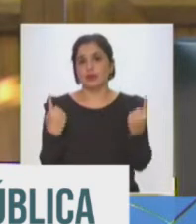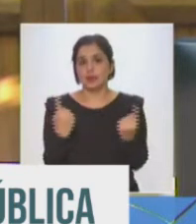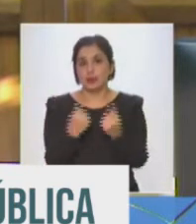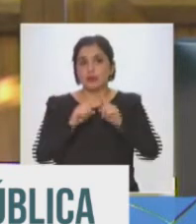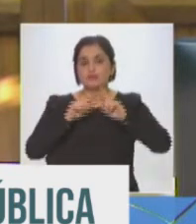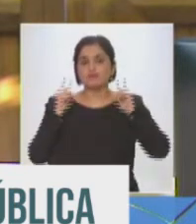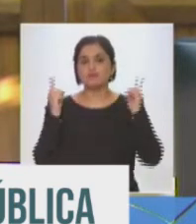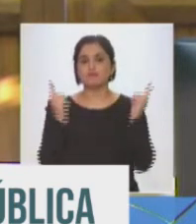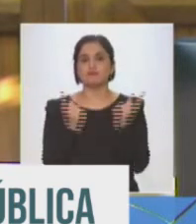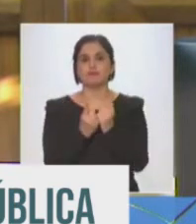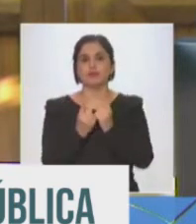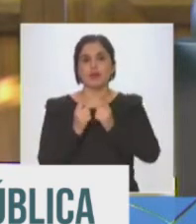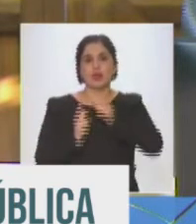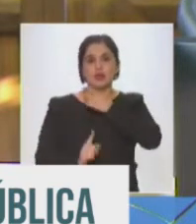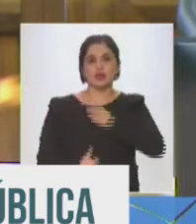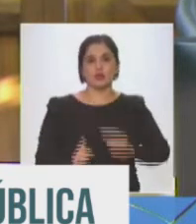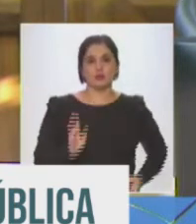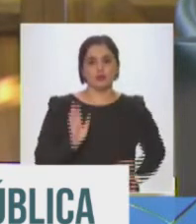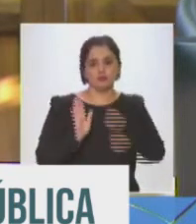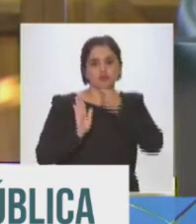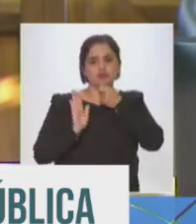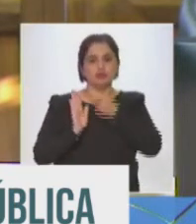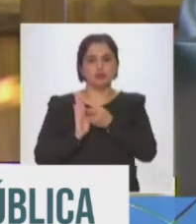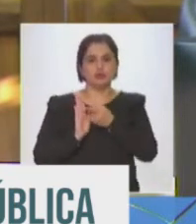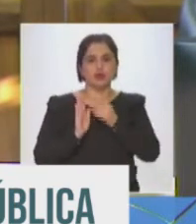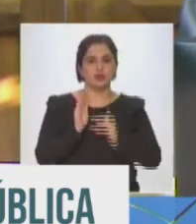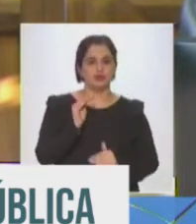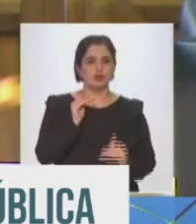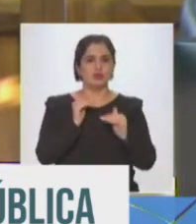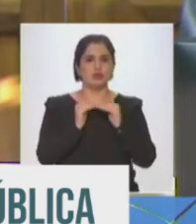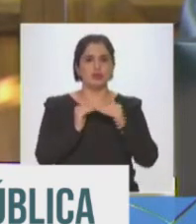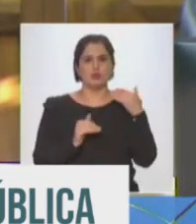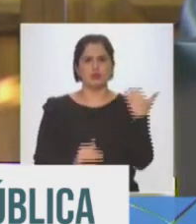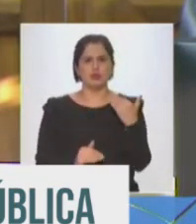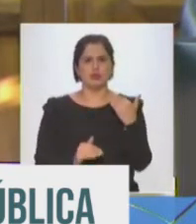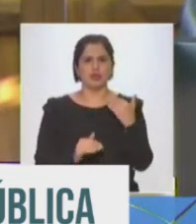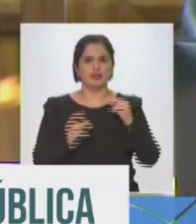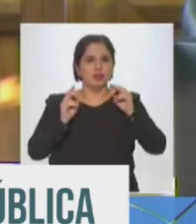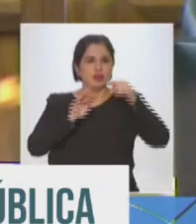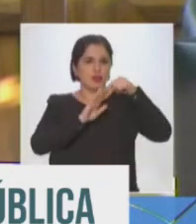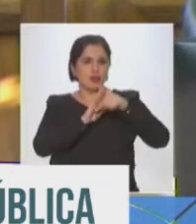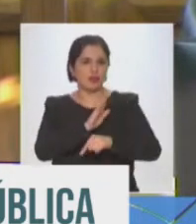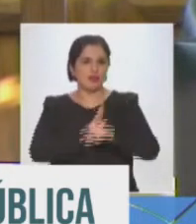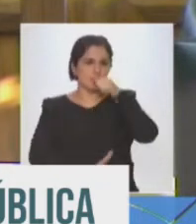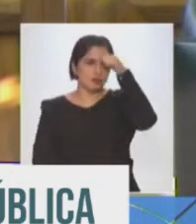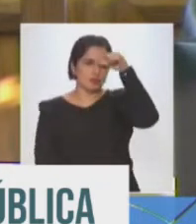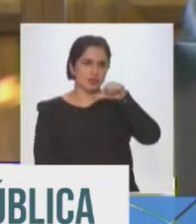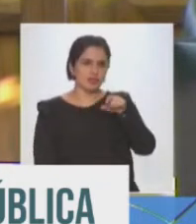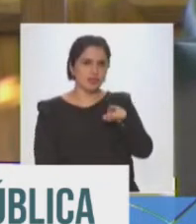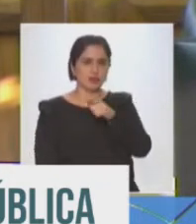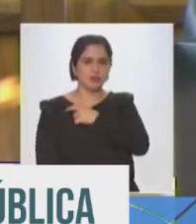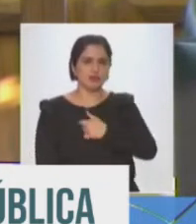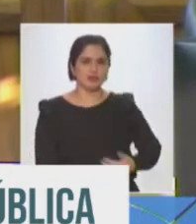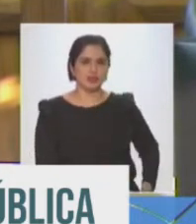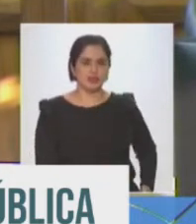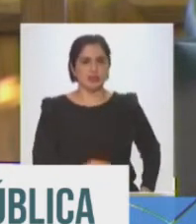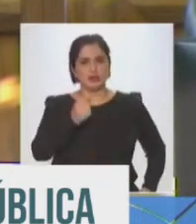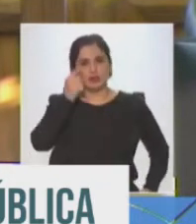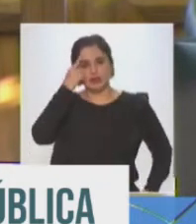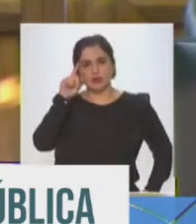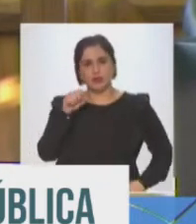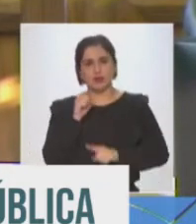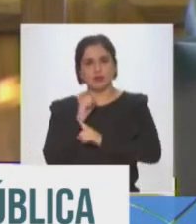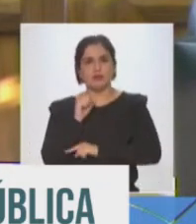Jorge Abbott designó a la persecutora regional de Valparaíso, Claudia Privancic, para liderar esta investigación que tiene relación con la compra-venta de la minera Dominga,